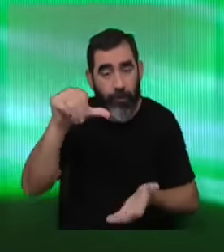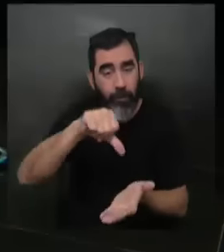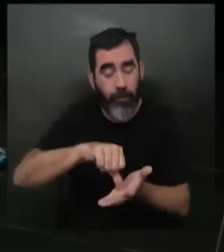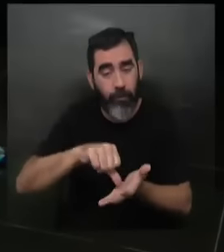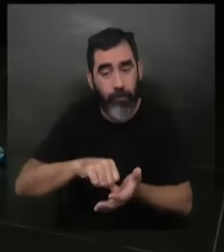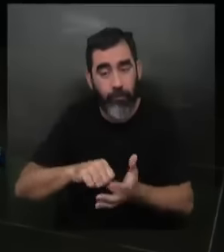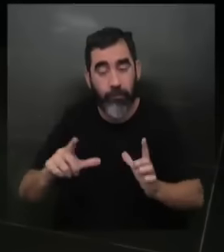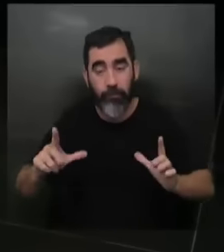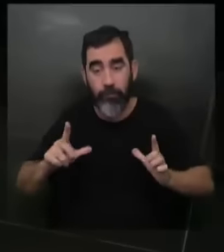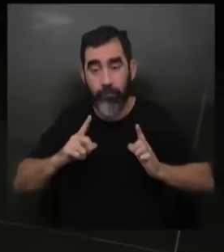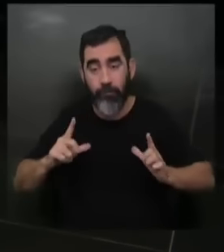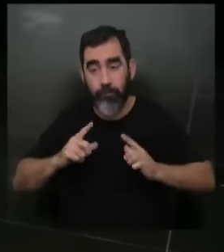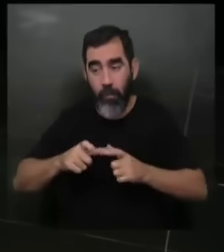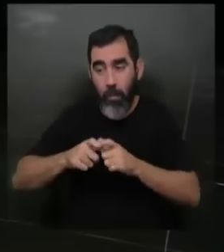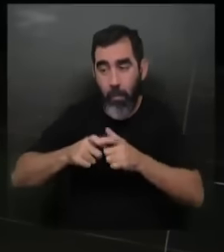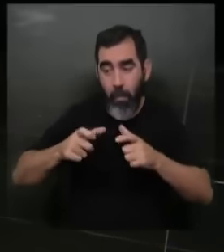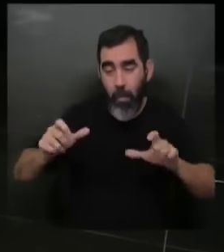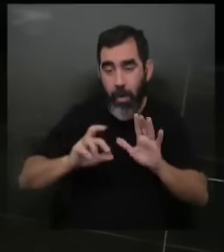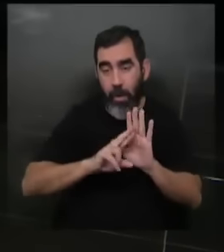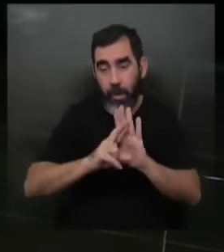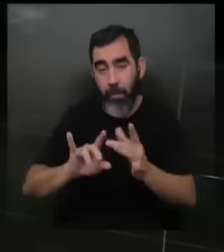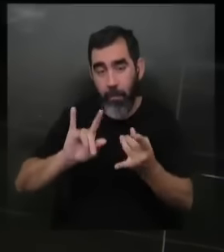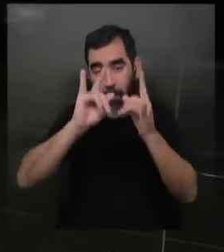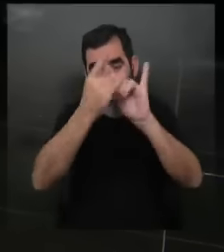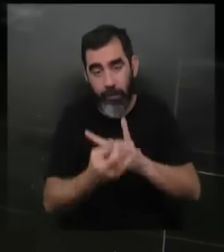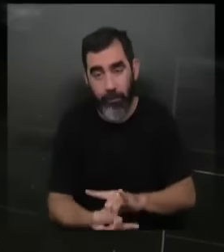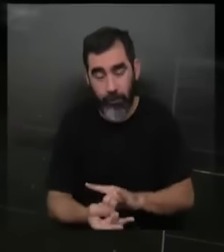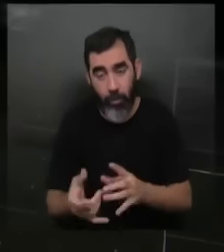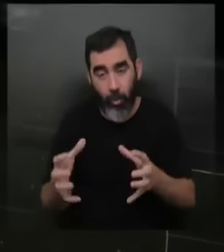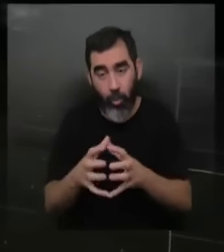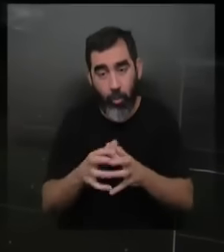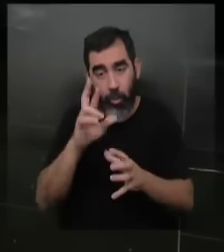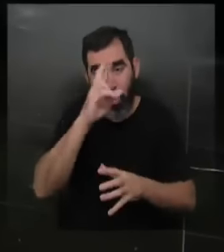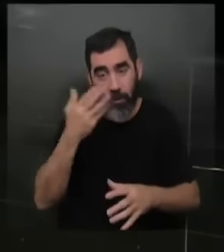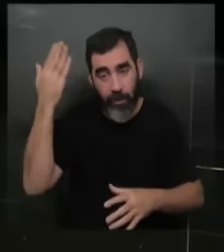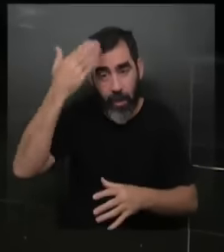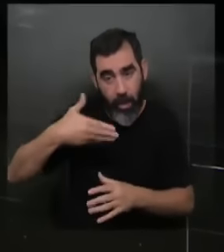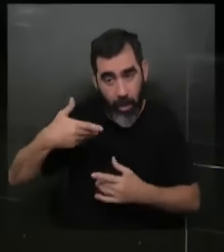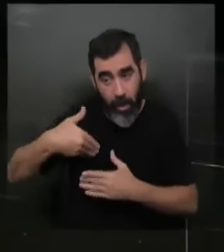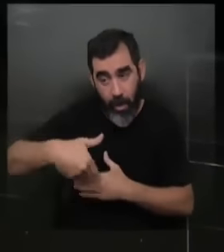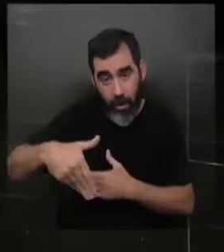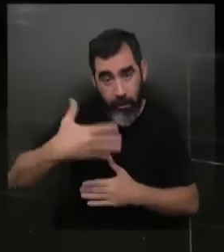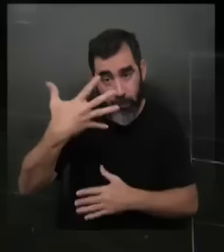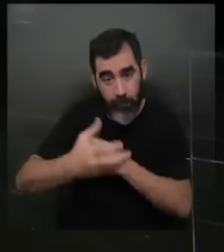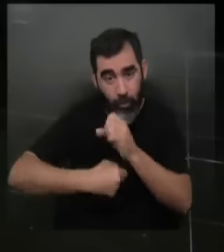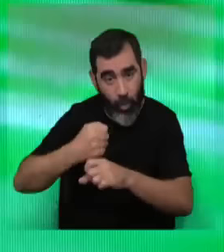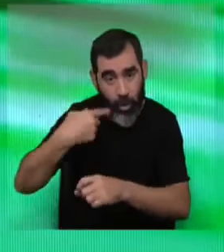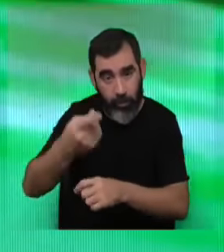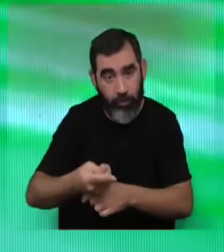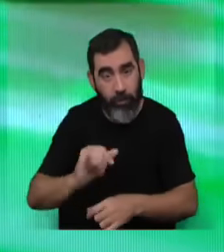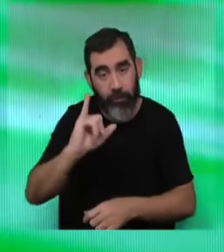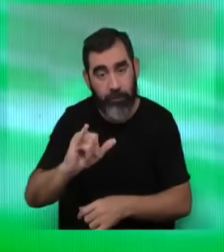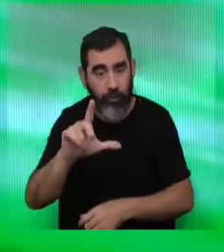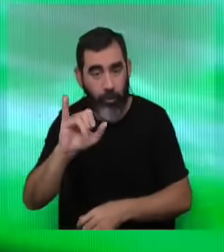tiene una expectativa de crecer en representación parlamentaria como como etnia en en en a nivel político s Claro que